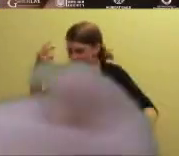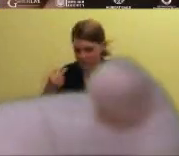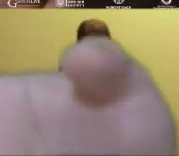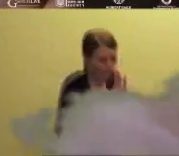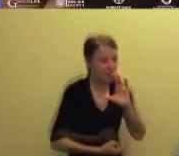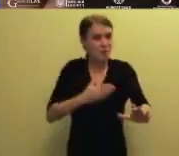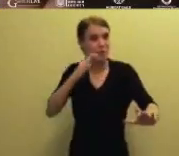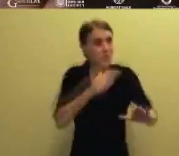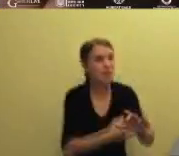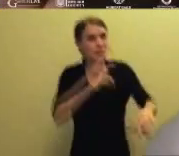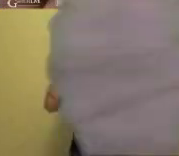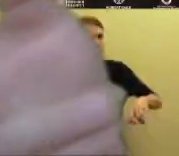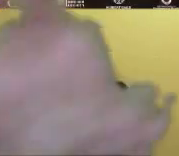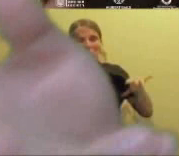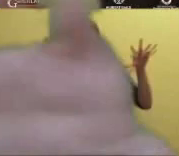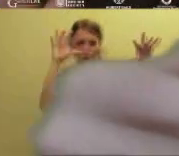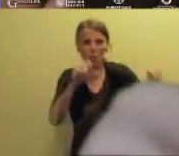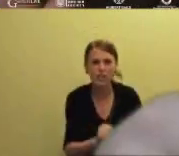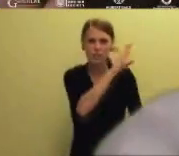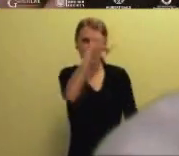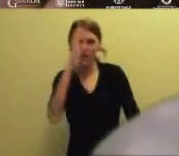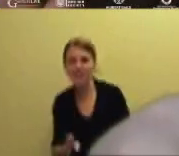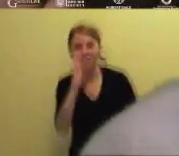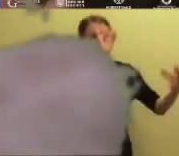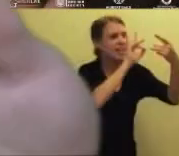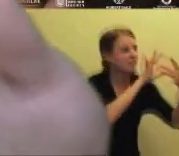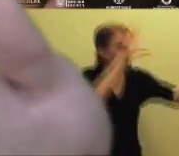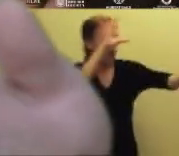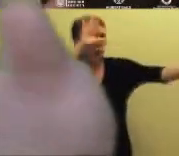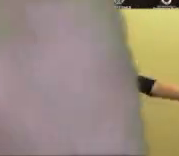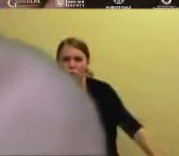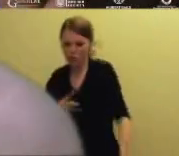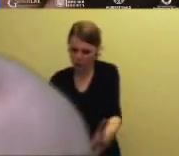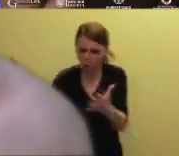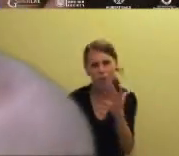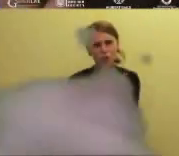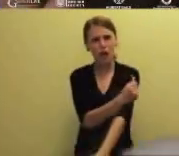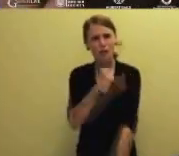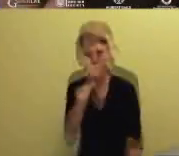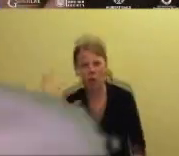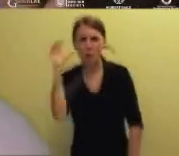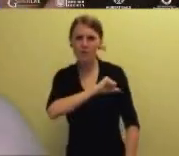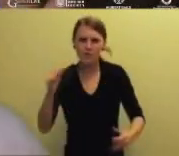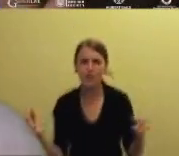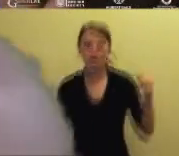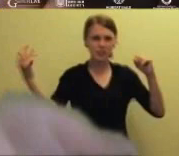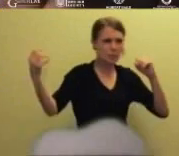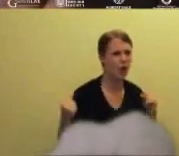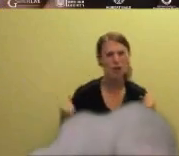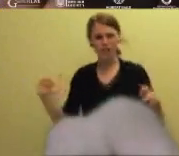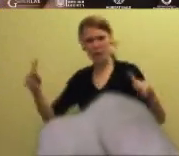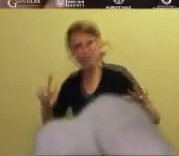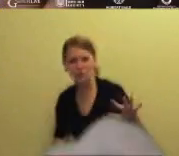porque lo que hacen nuestros personajes y los chavales debieron decir ya bueno pero pero a él le pegamos de verdad o sea como